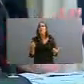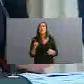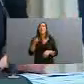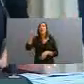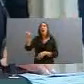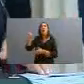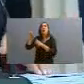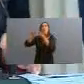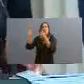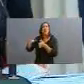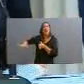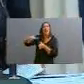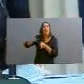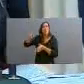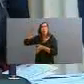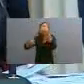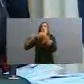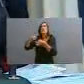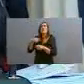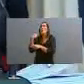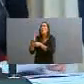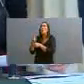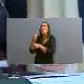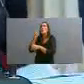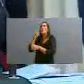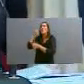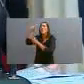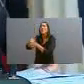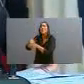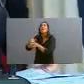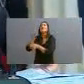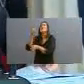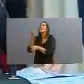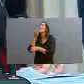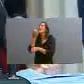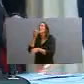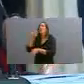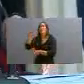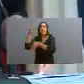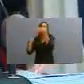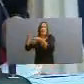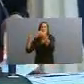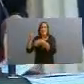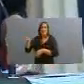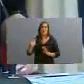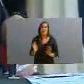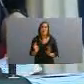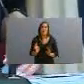nadie. Finalmente, porque me he extendido mucho, quiero terminar